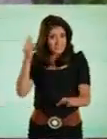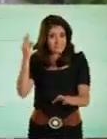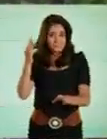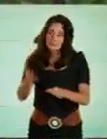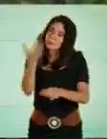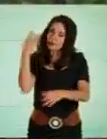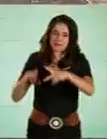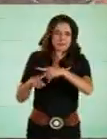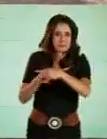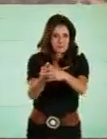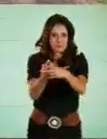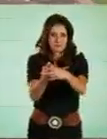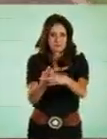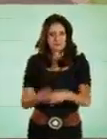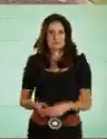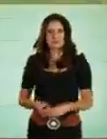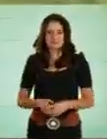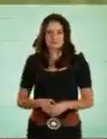¿Listos? Vamos a empezar.